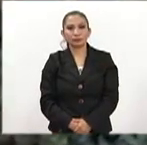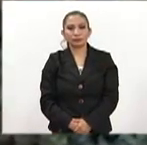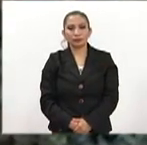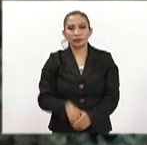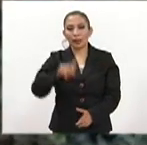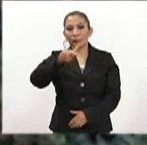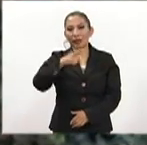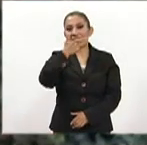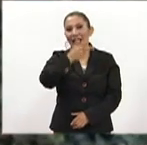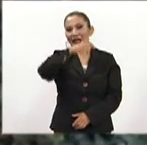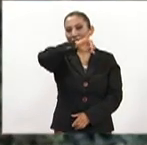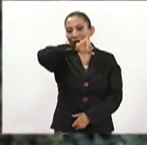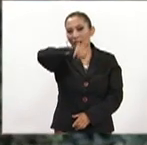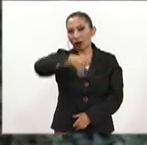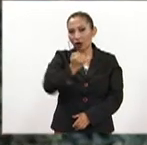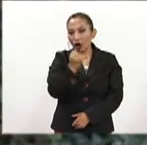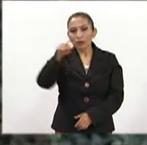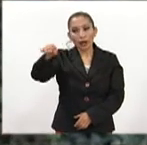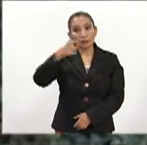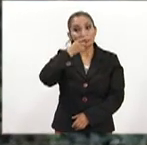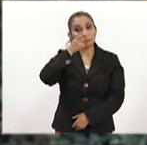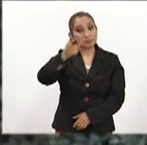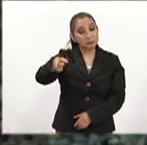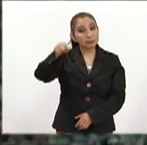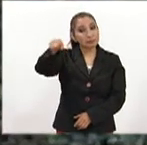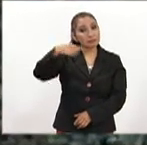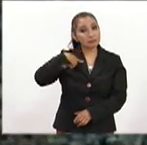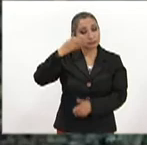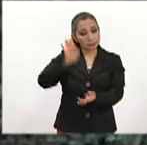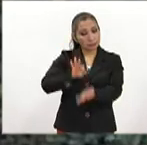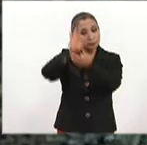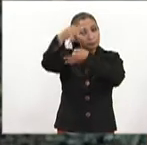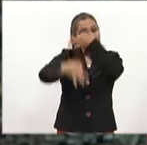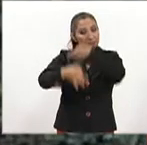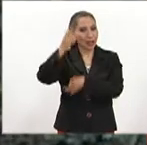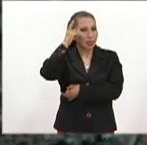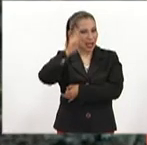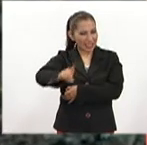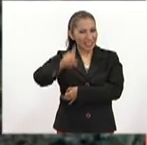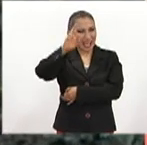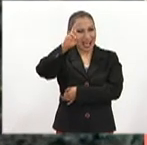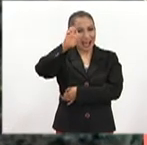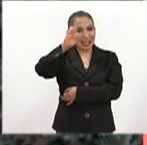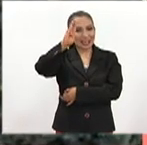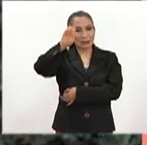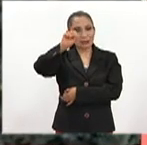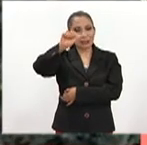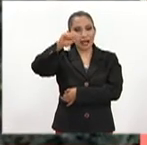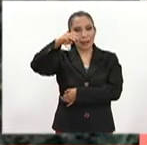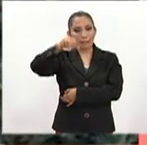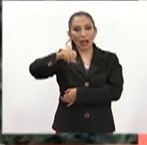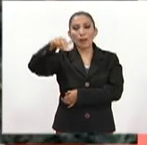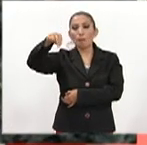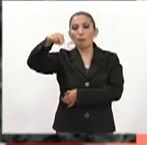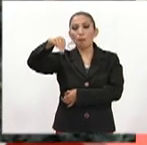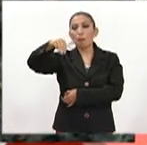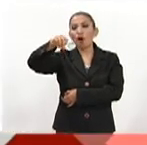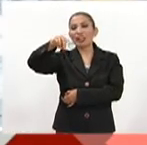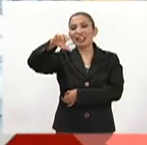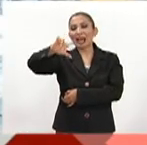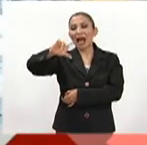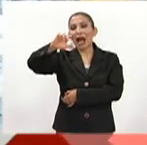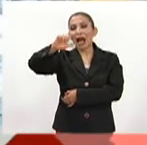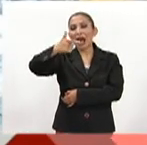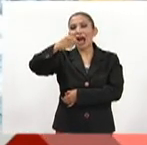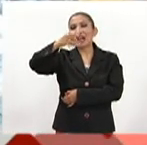La Procuraduría General de la República fijó una nueva audiencia a la directora y dueña del colegio Enrique Repsamen, Mónica García Villegas,